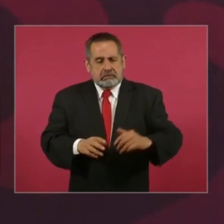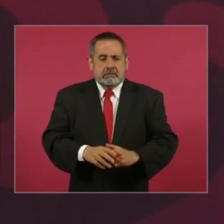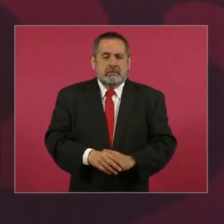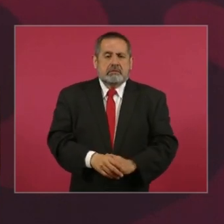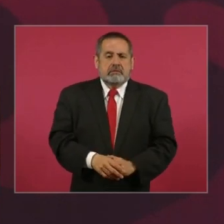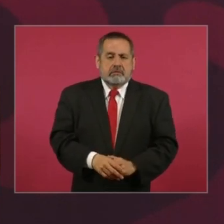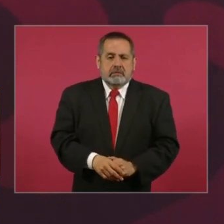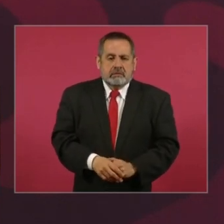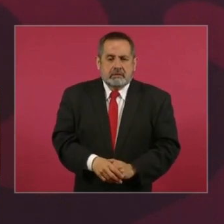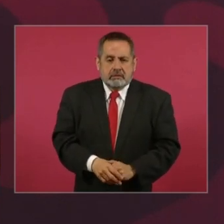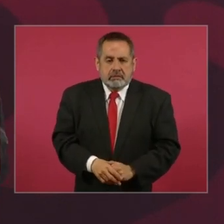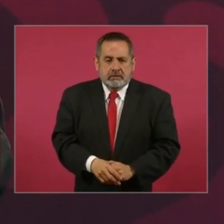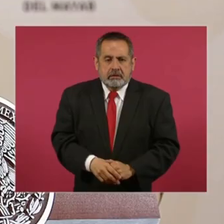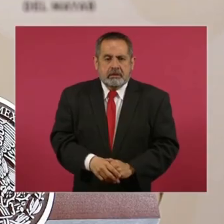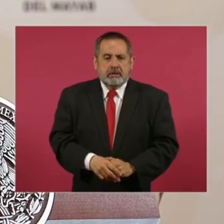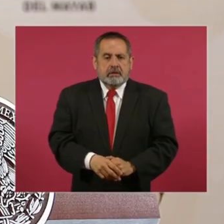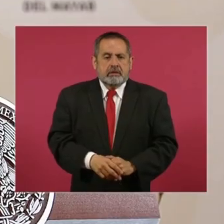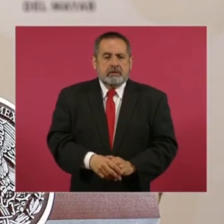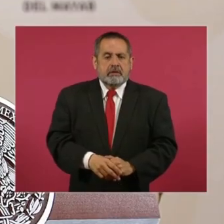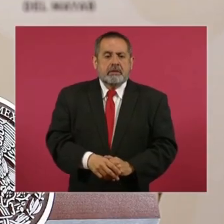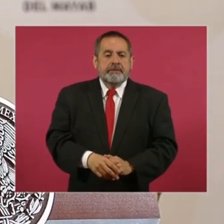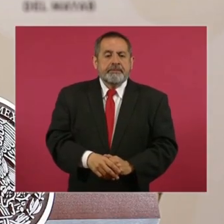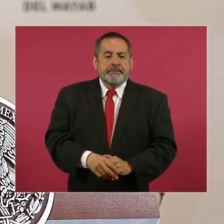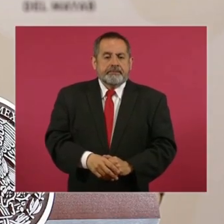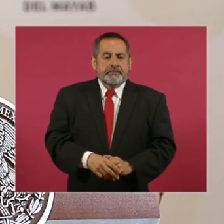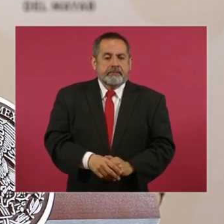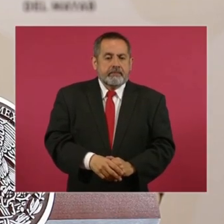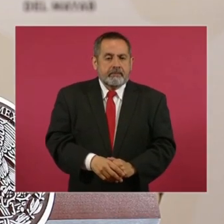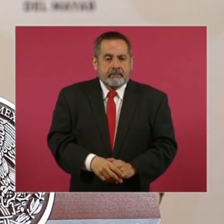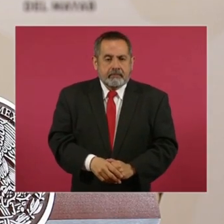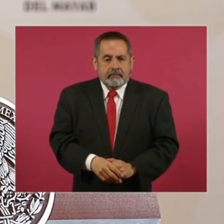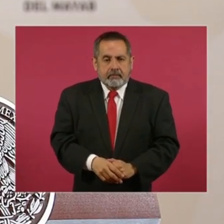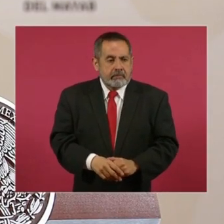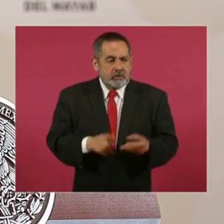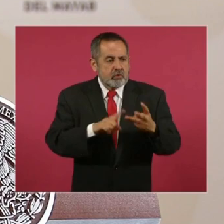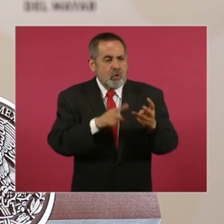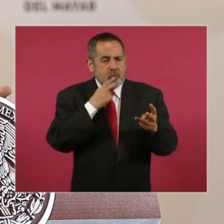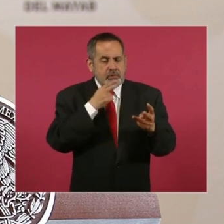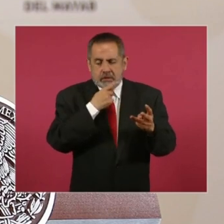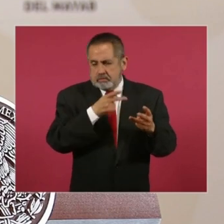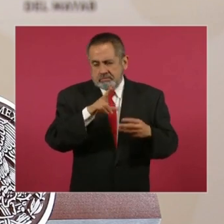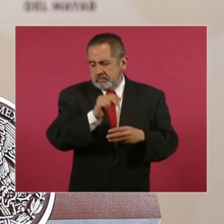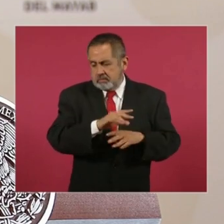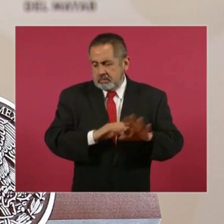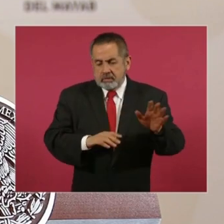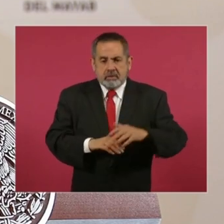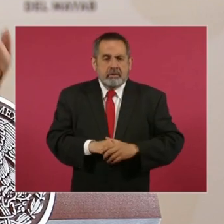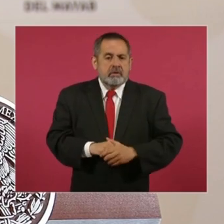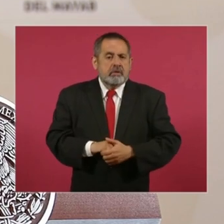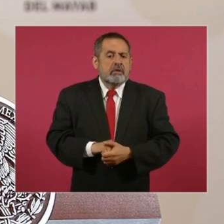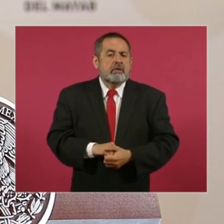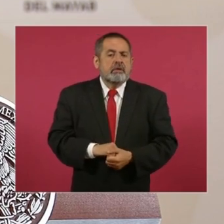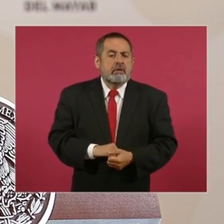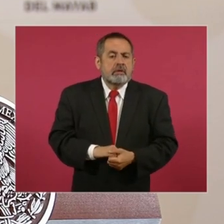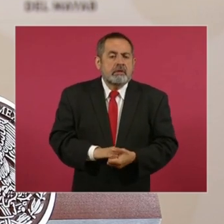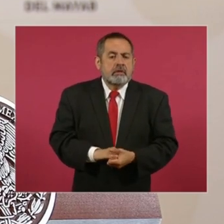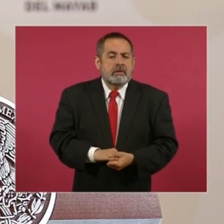muchísimo, y no lo utilizan. Desde luego, no hemos